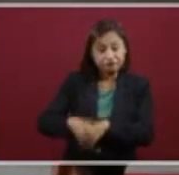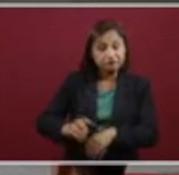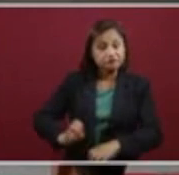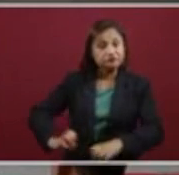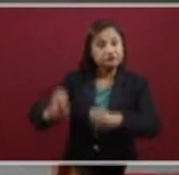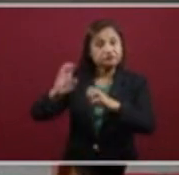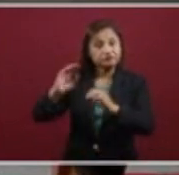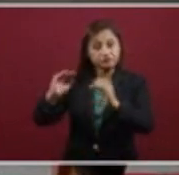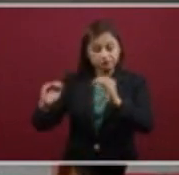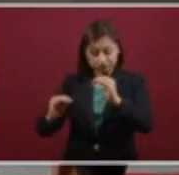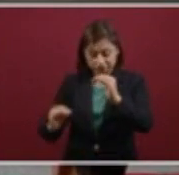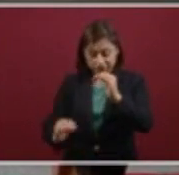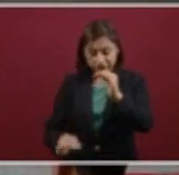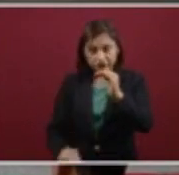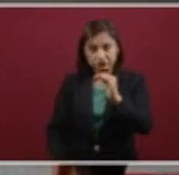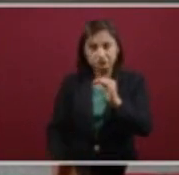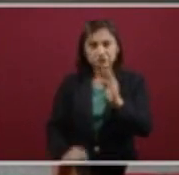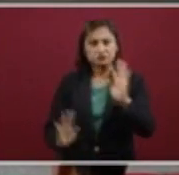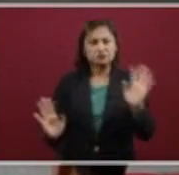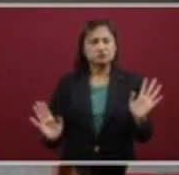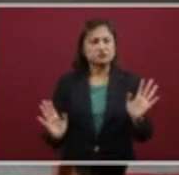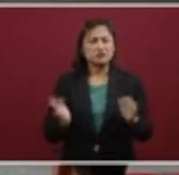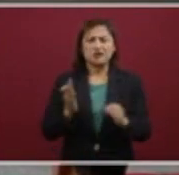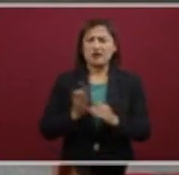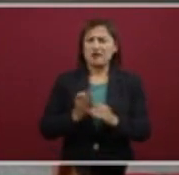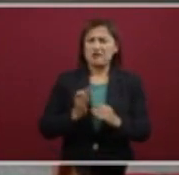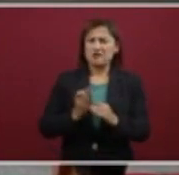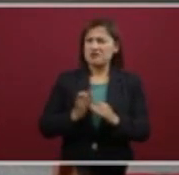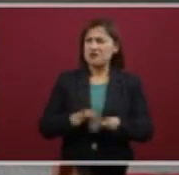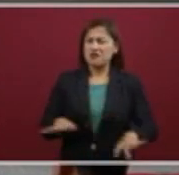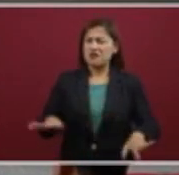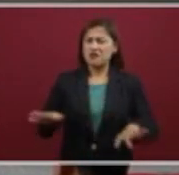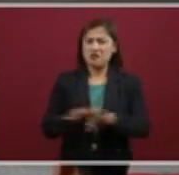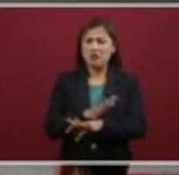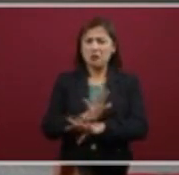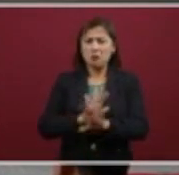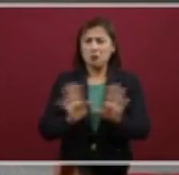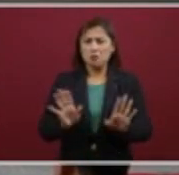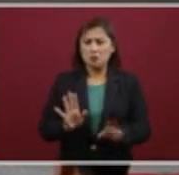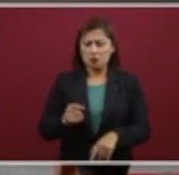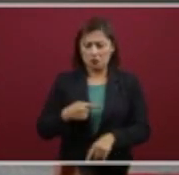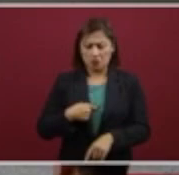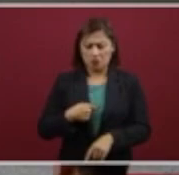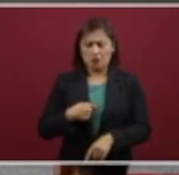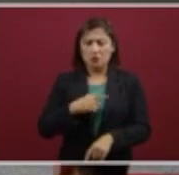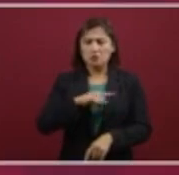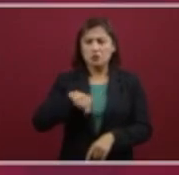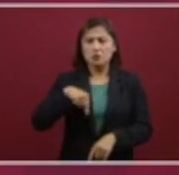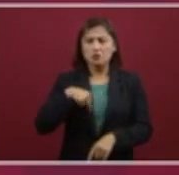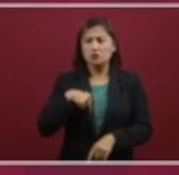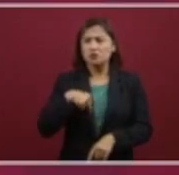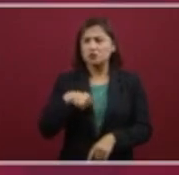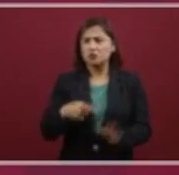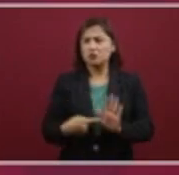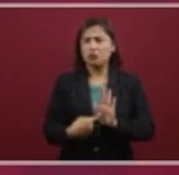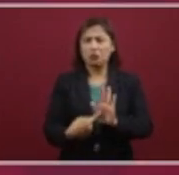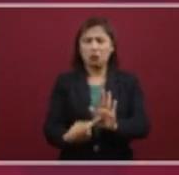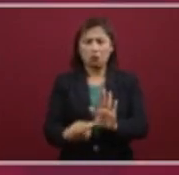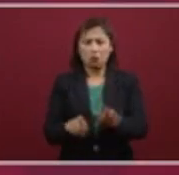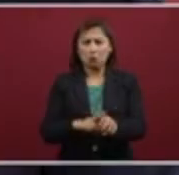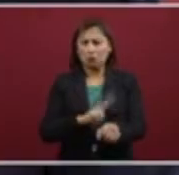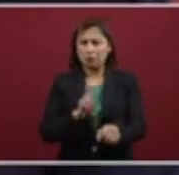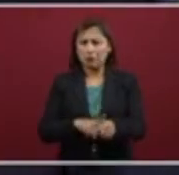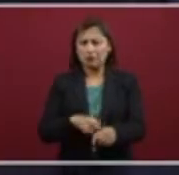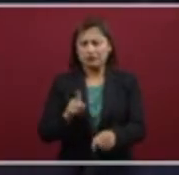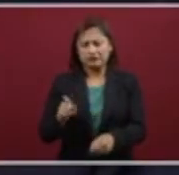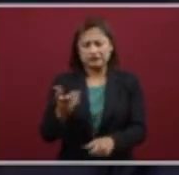no tenemos nada que ocultar, y ¿por qué vamos nosotros a estarnos callando esas cosas? Es una vergüenza. Bueno,